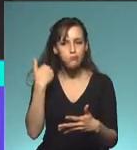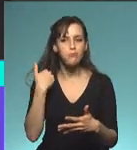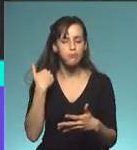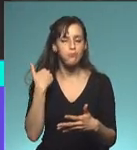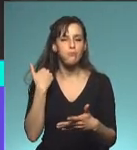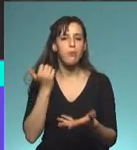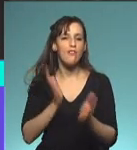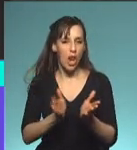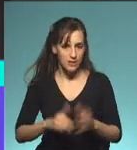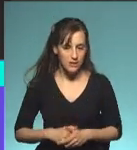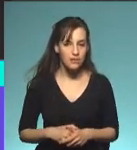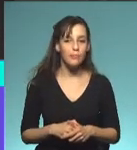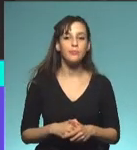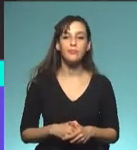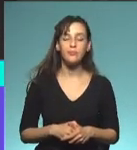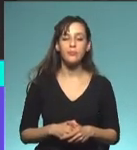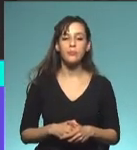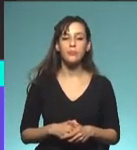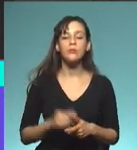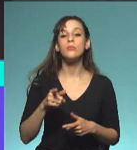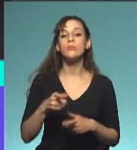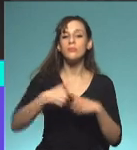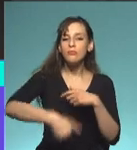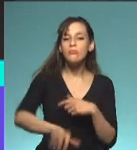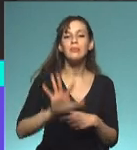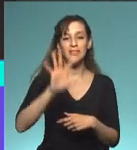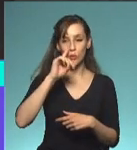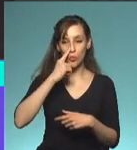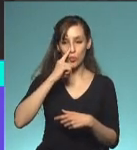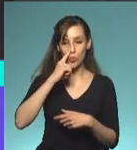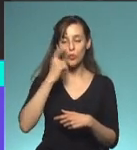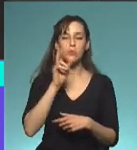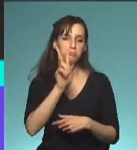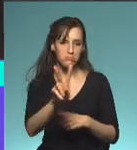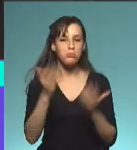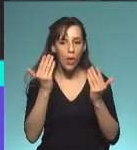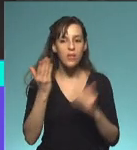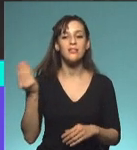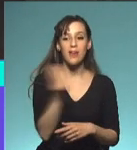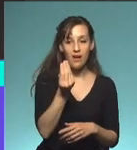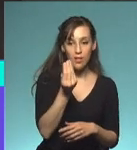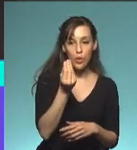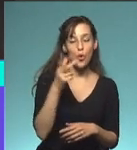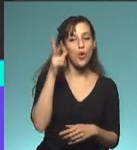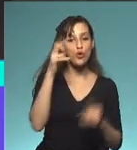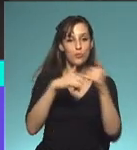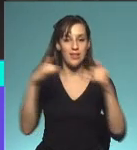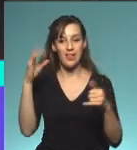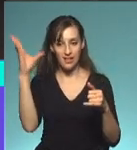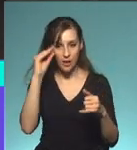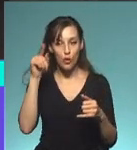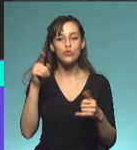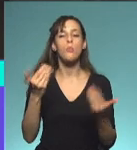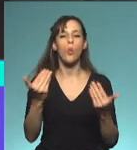dirigida por Sergio Albornoz y se va a poder ver a partir de este 5 de junio, los sábados, a las 21:30. Las entradas están disponibles